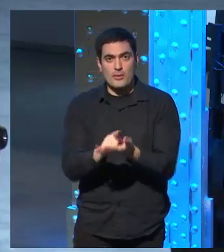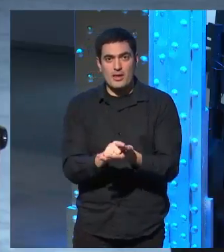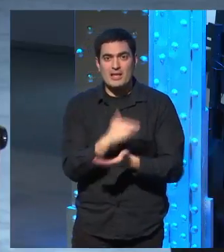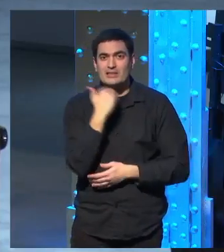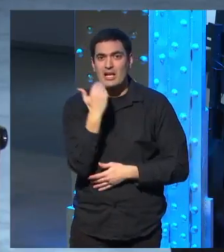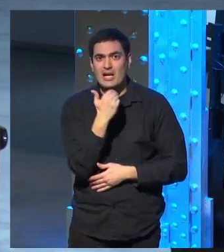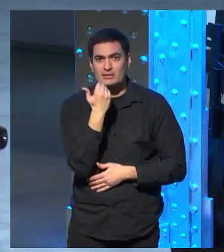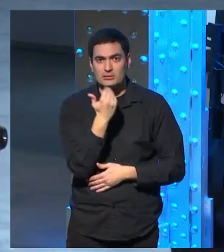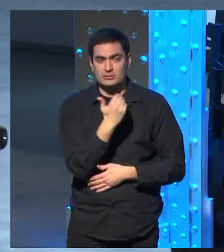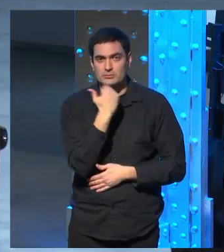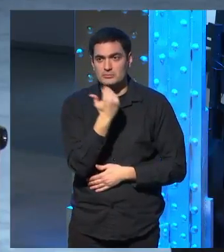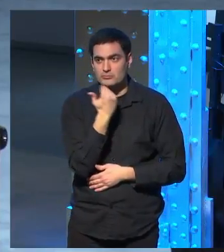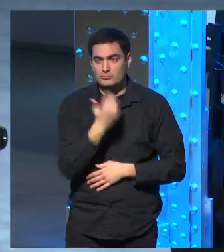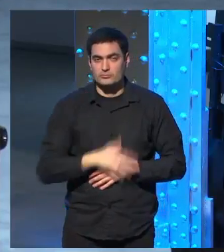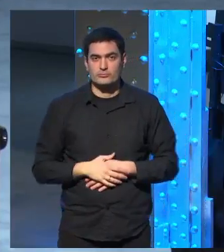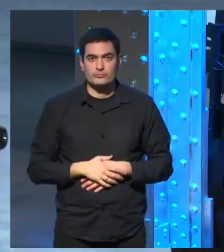es casi un scherzo,